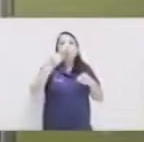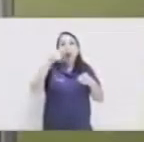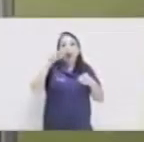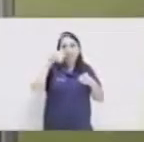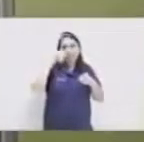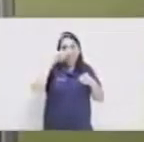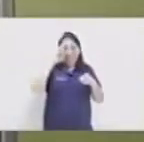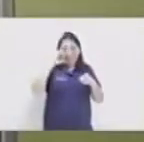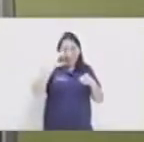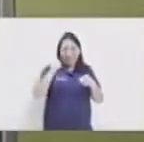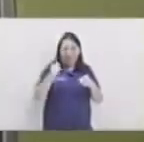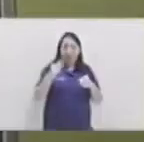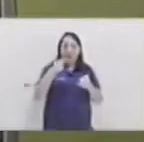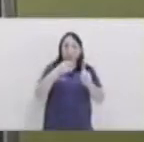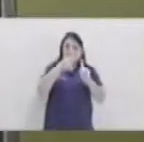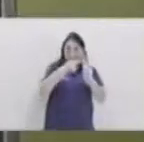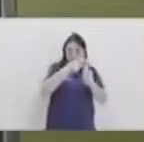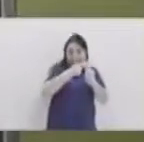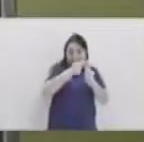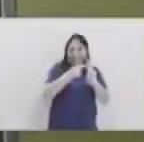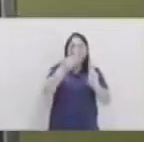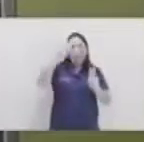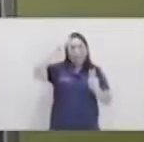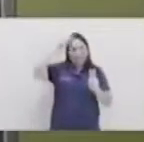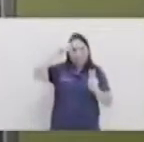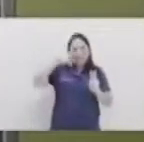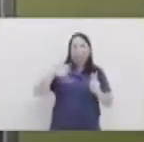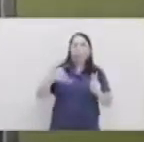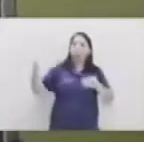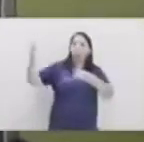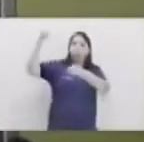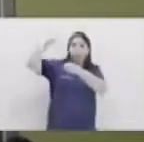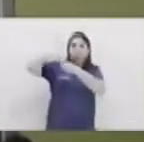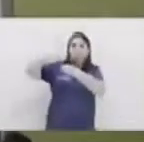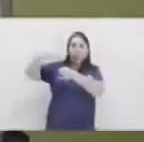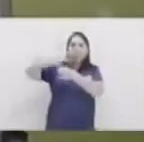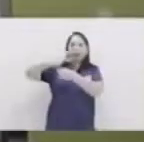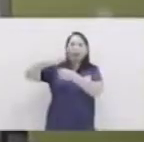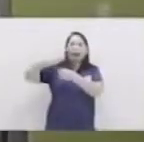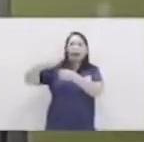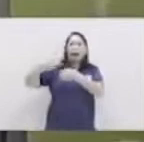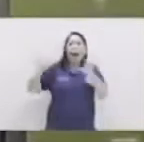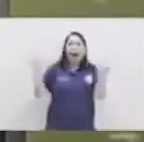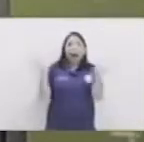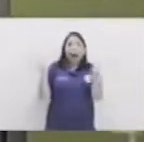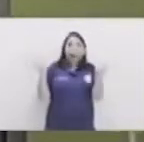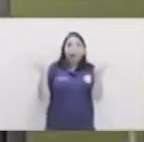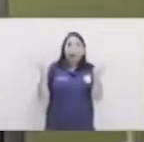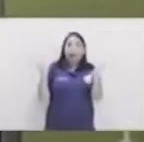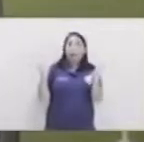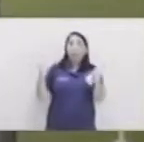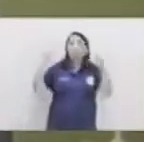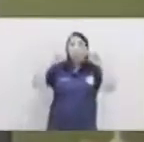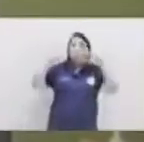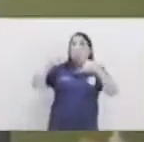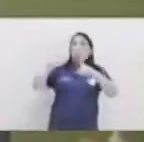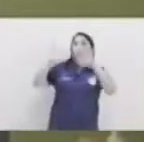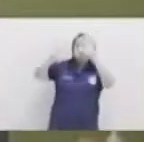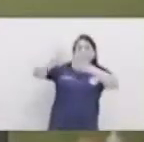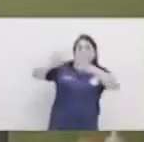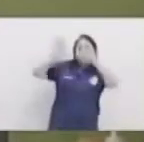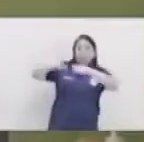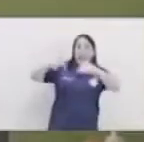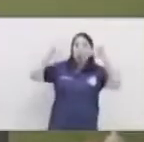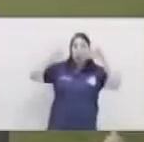se posan las águilas, desde donde se yerguen los tigres, el sol es invocado. Como un escudo que baja, así se va poniendo el